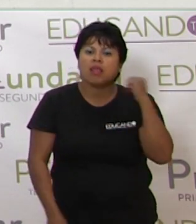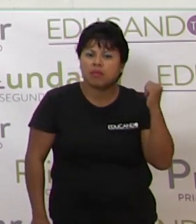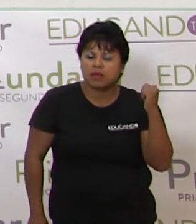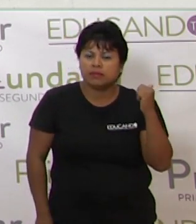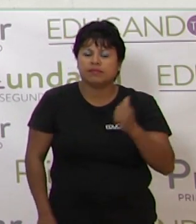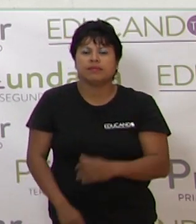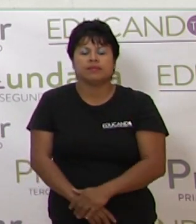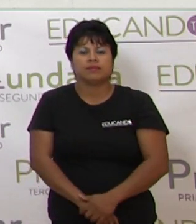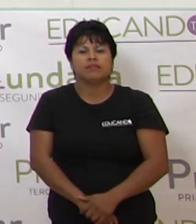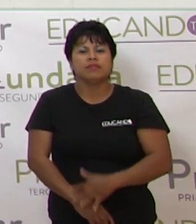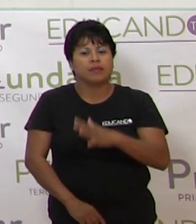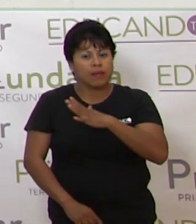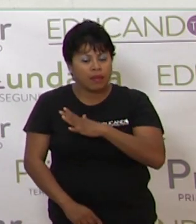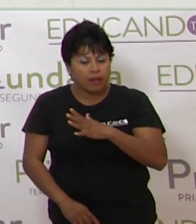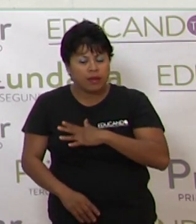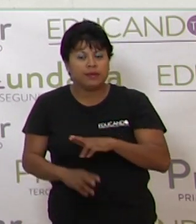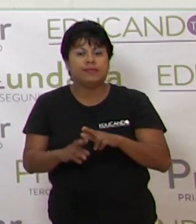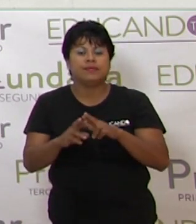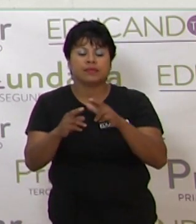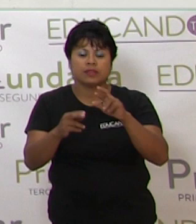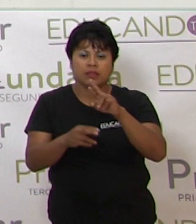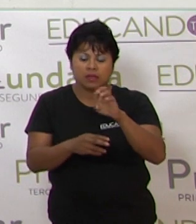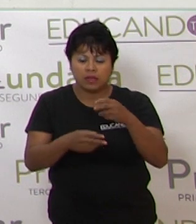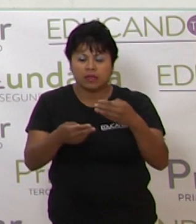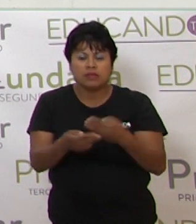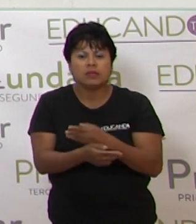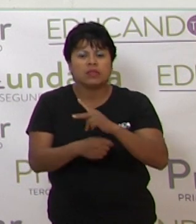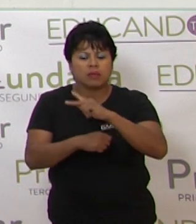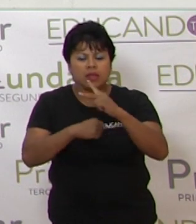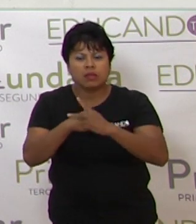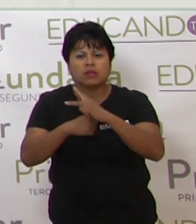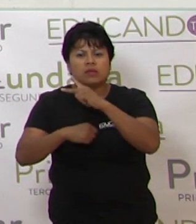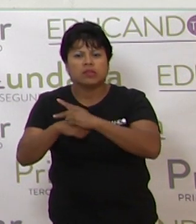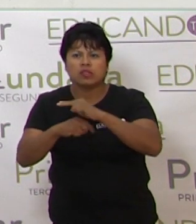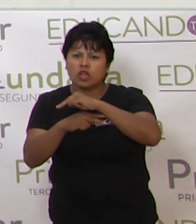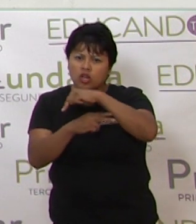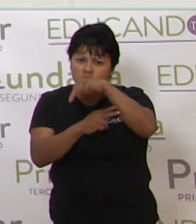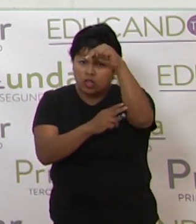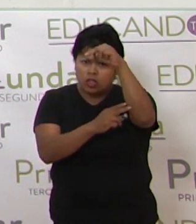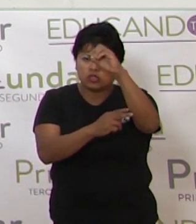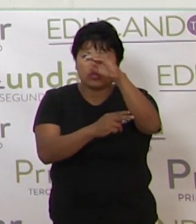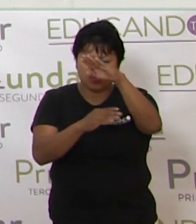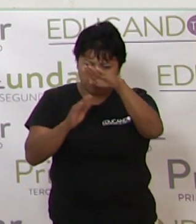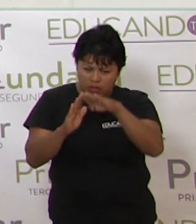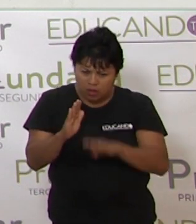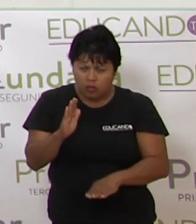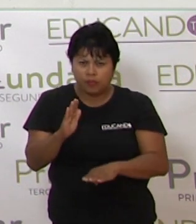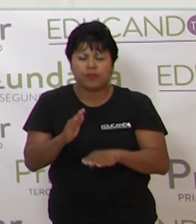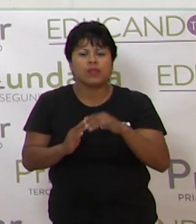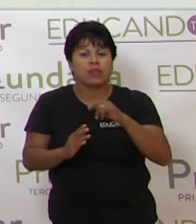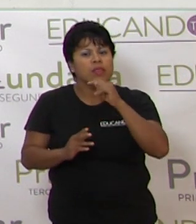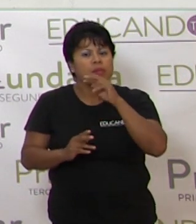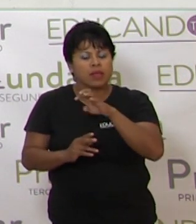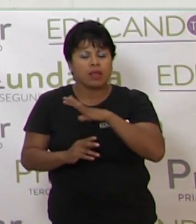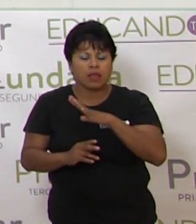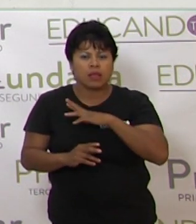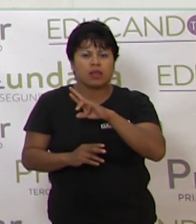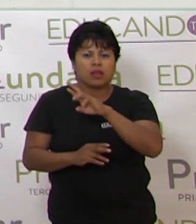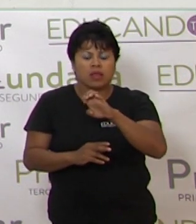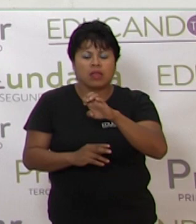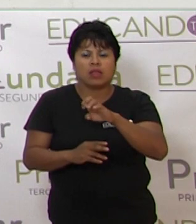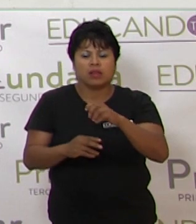alemán, hay un renacimiento de los países nórdicos o bajos y hay un